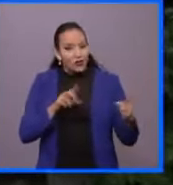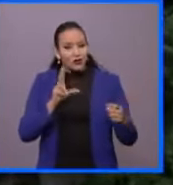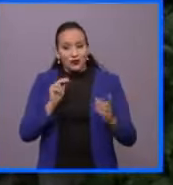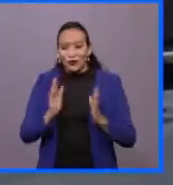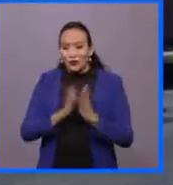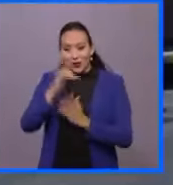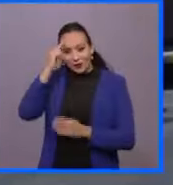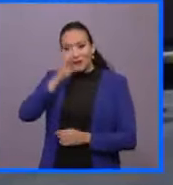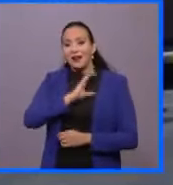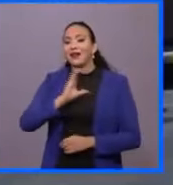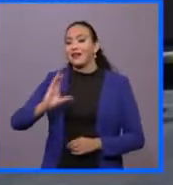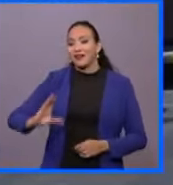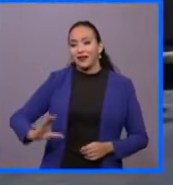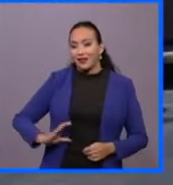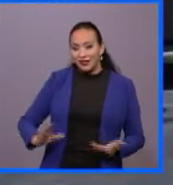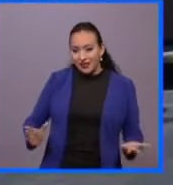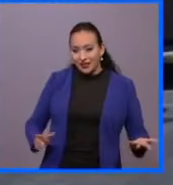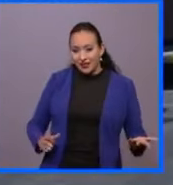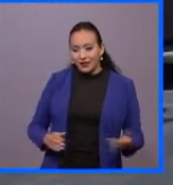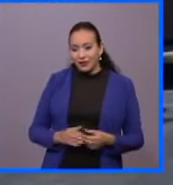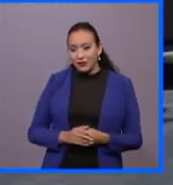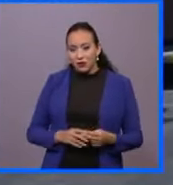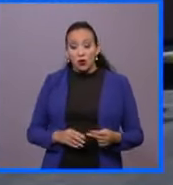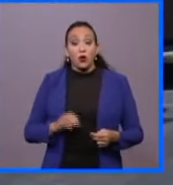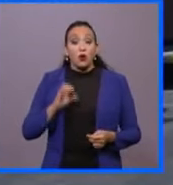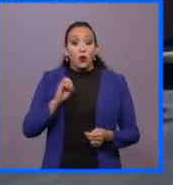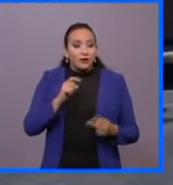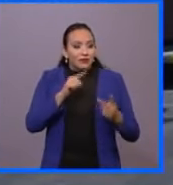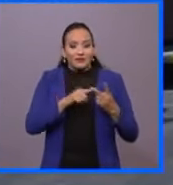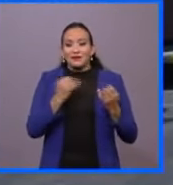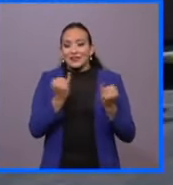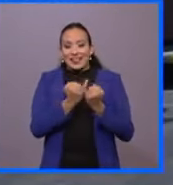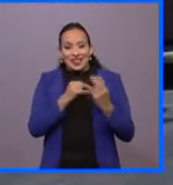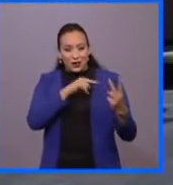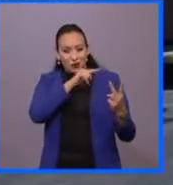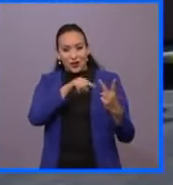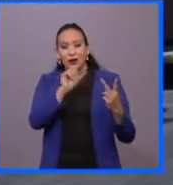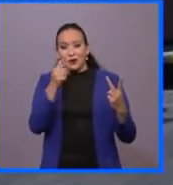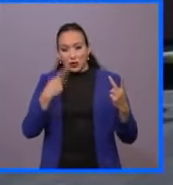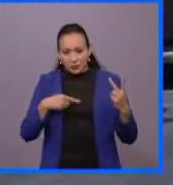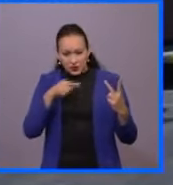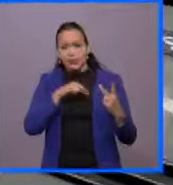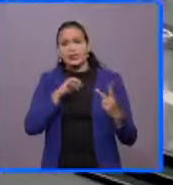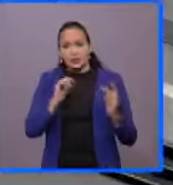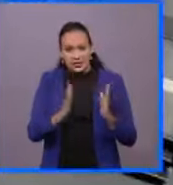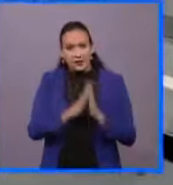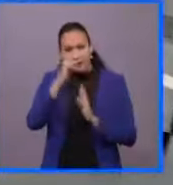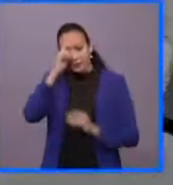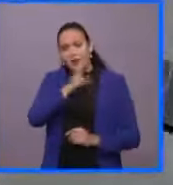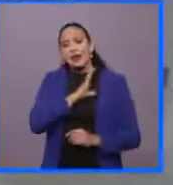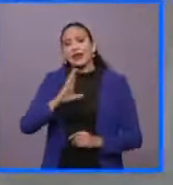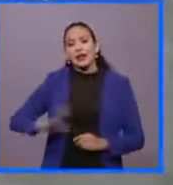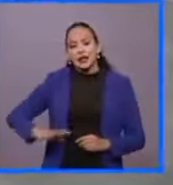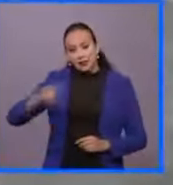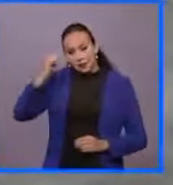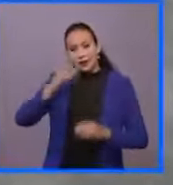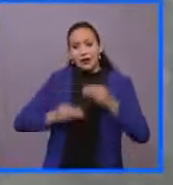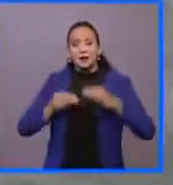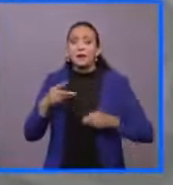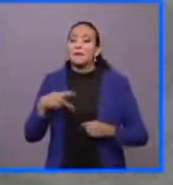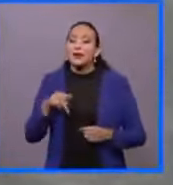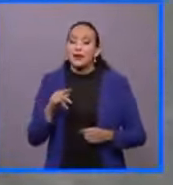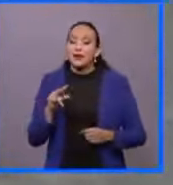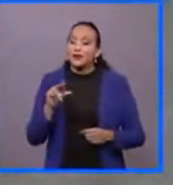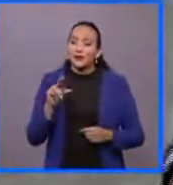como candidata en el proceso que pretende impugnar, mismo caso de la persona que, si bien participó como candidato a magistrado, no